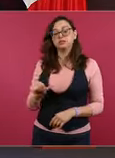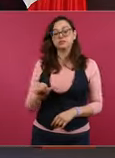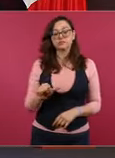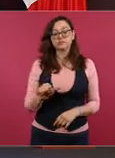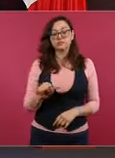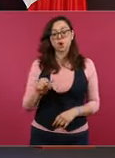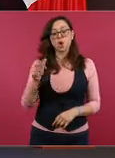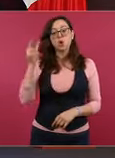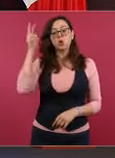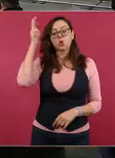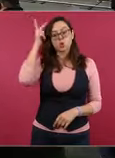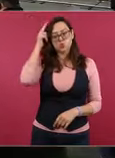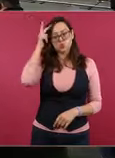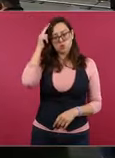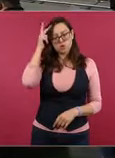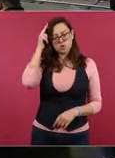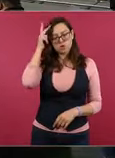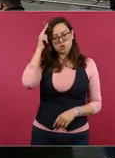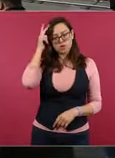se decide